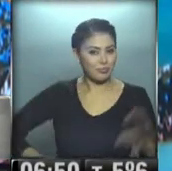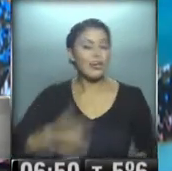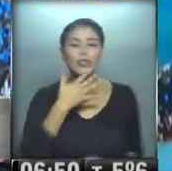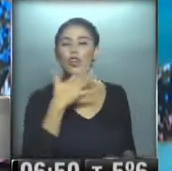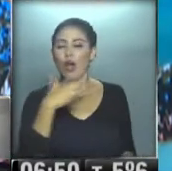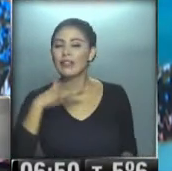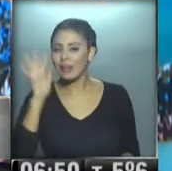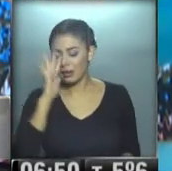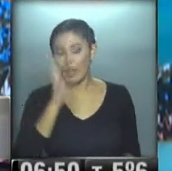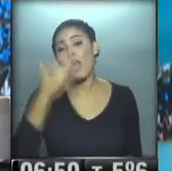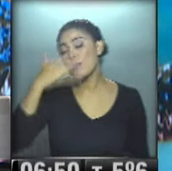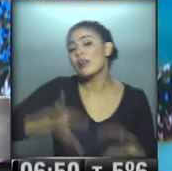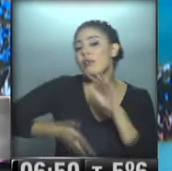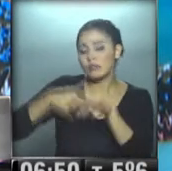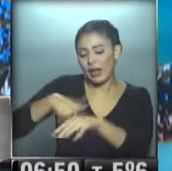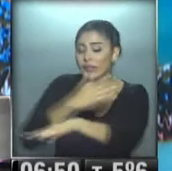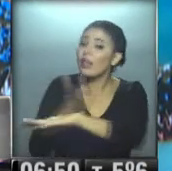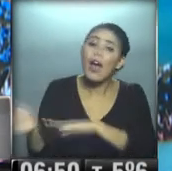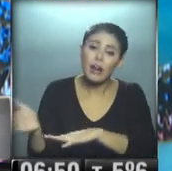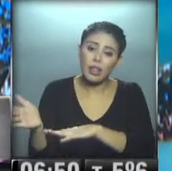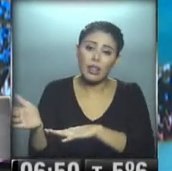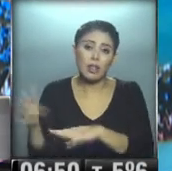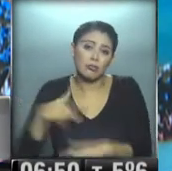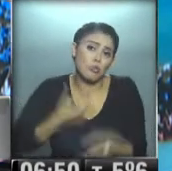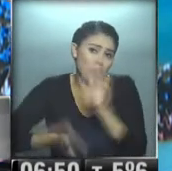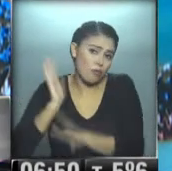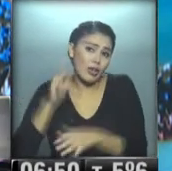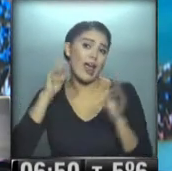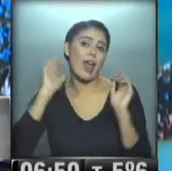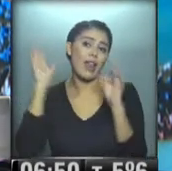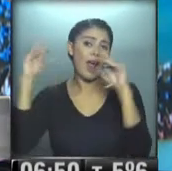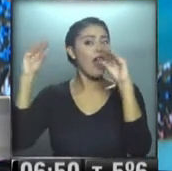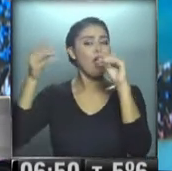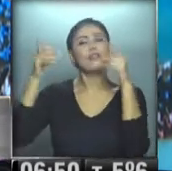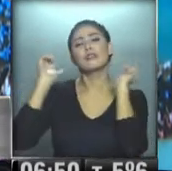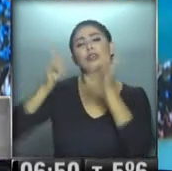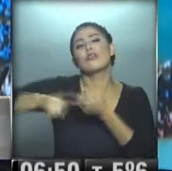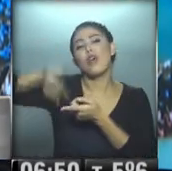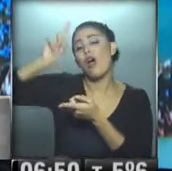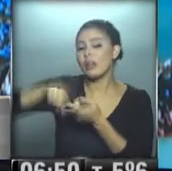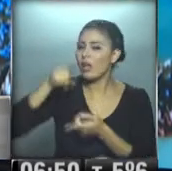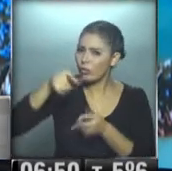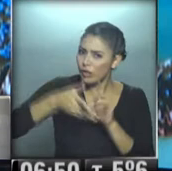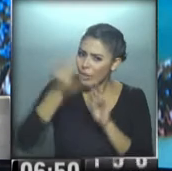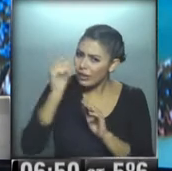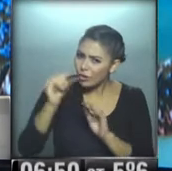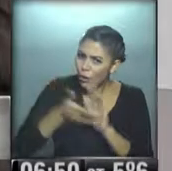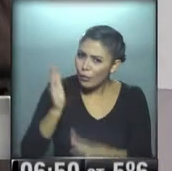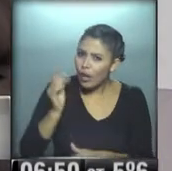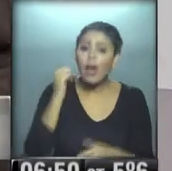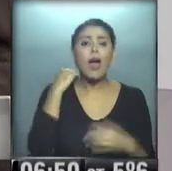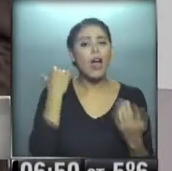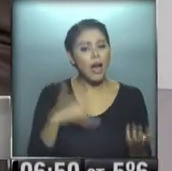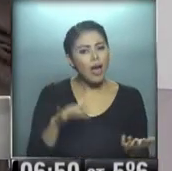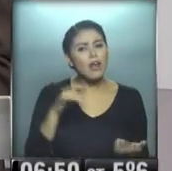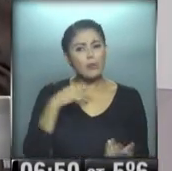Parece que después salgo tarde de acá y ya me voy, salgo a la noche. Yo me quedo todo el día, Ale, usted se va en un ratito. Ah, yo creo que sí